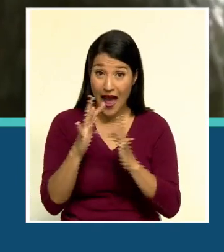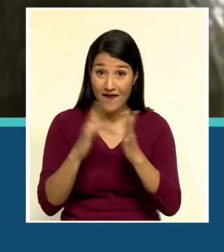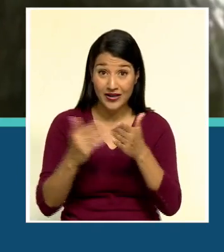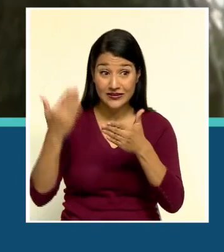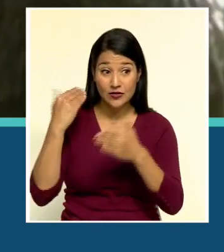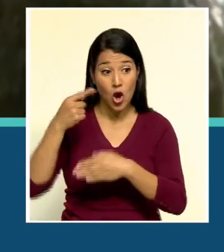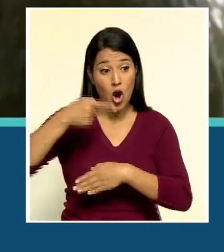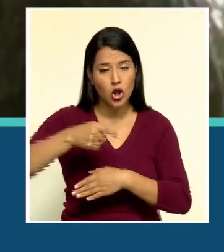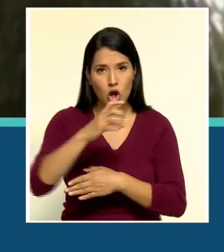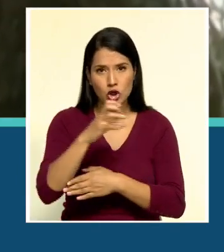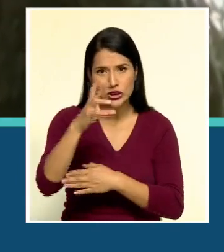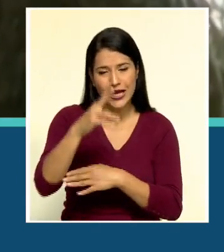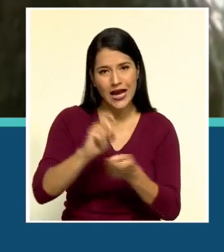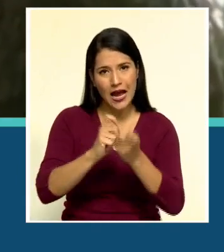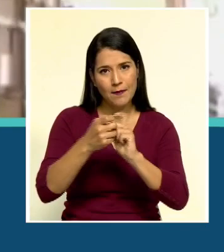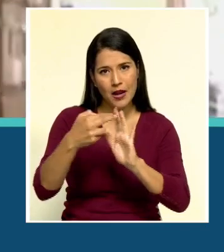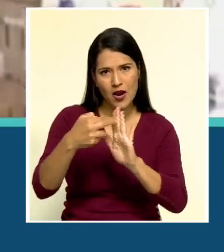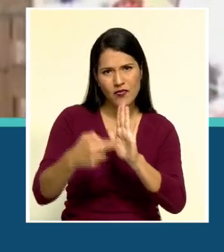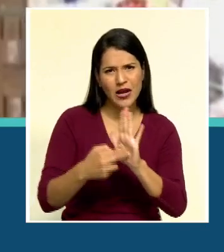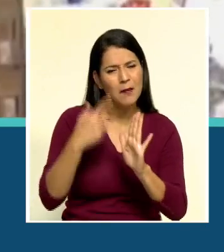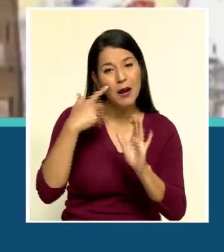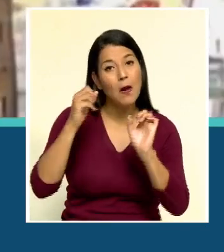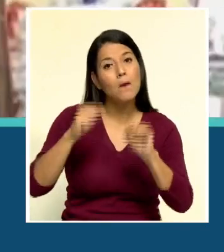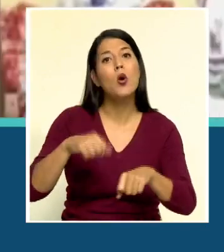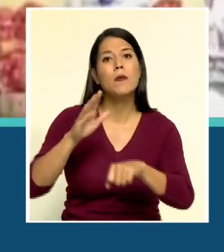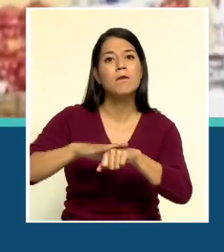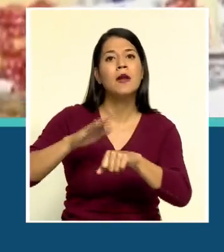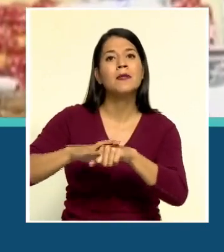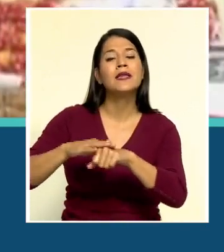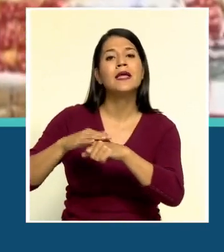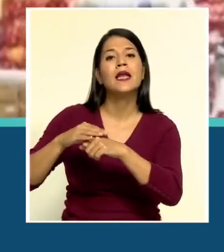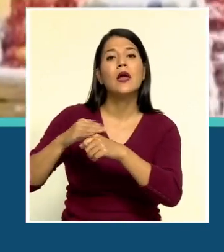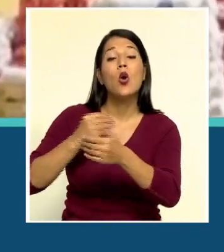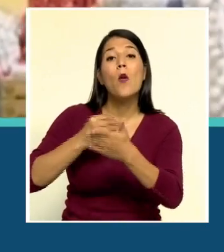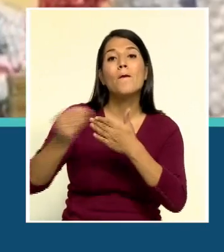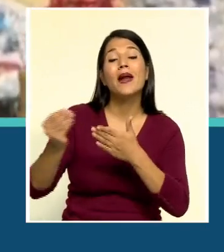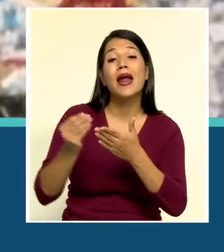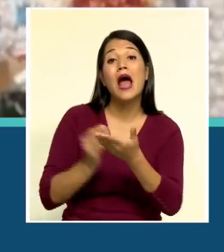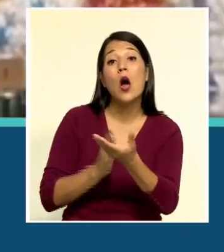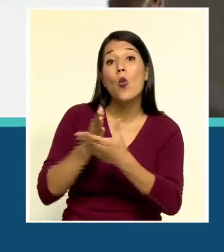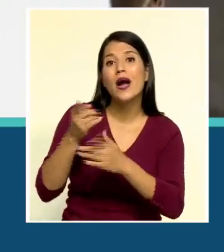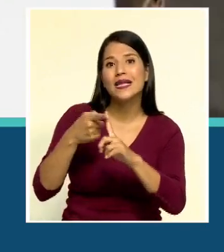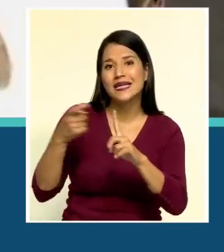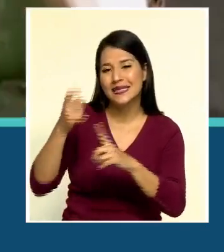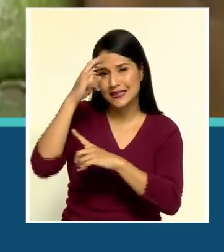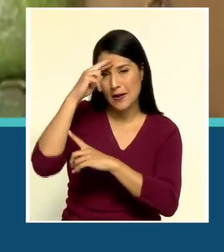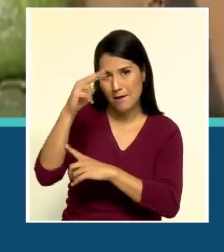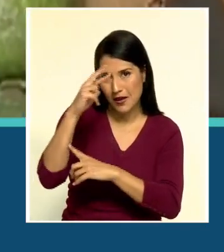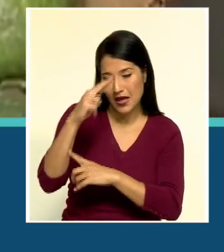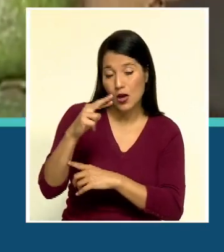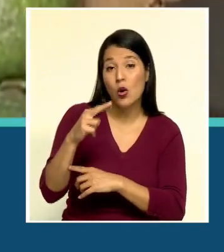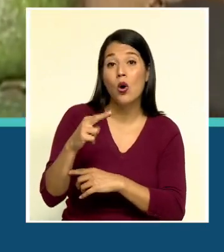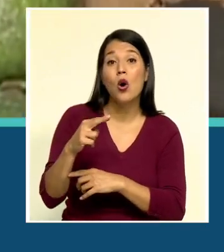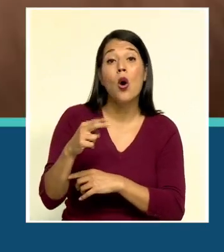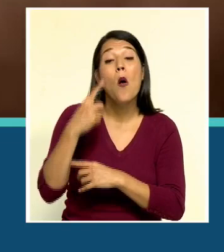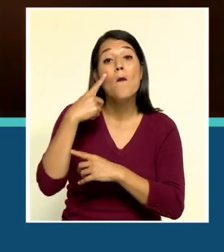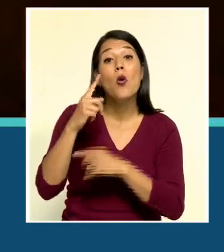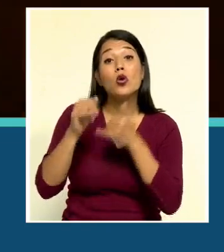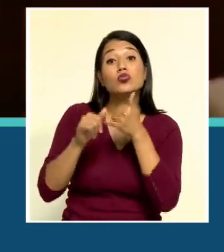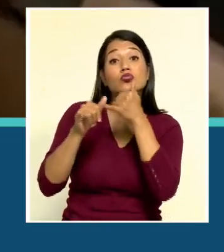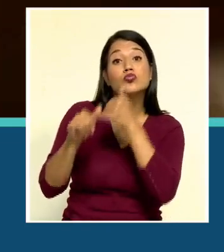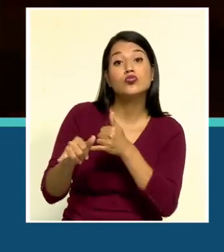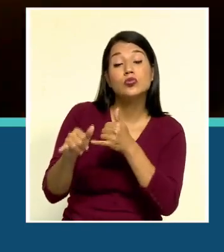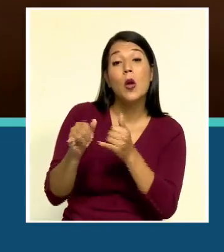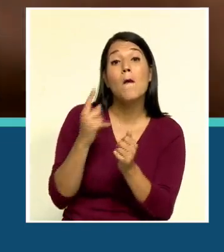Costa Rica modificar las reglas para la importación de aguacate Hass como resolución del proceso interpuesto por México